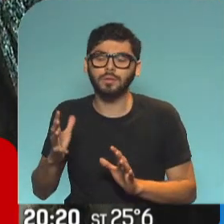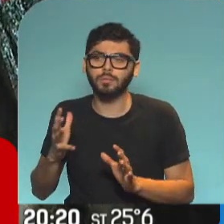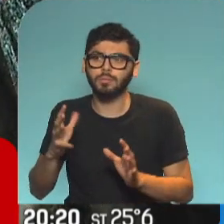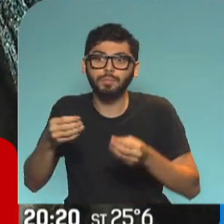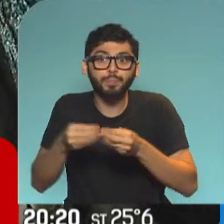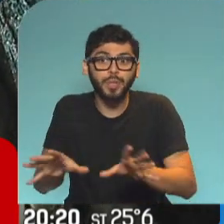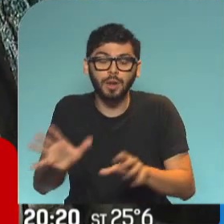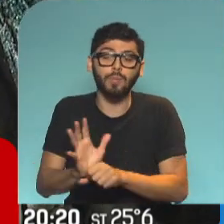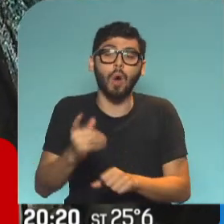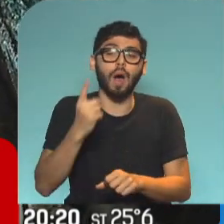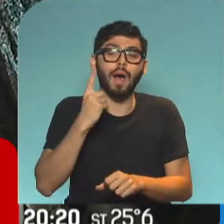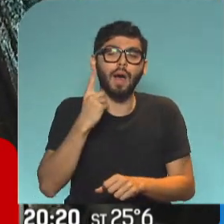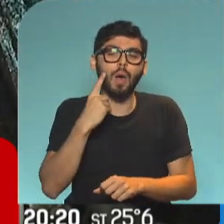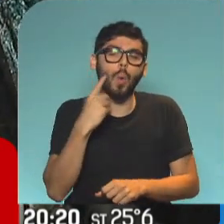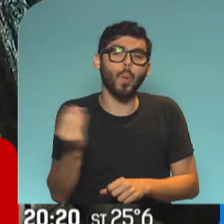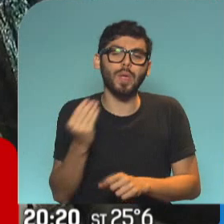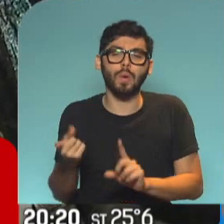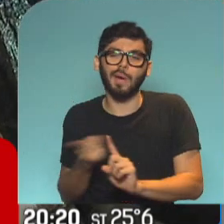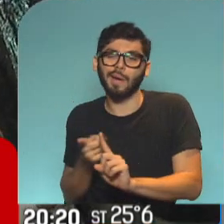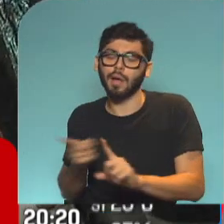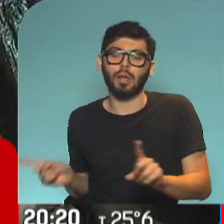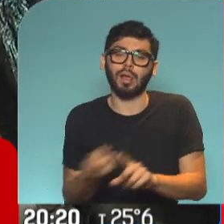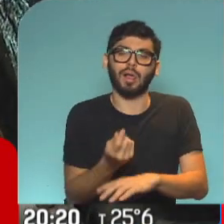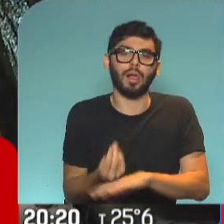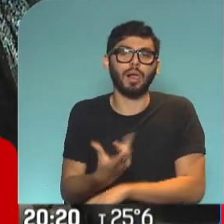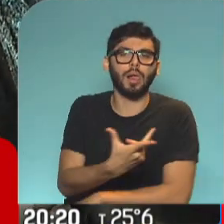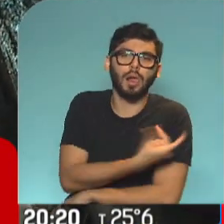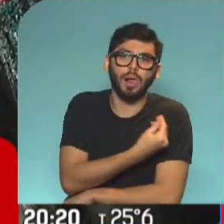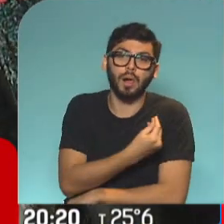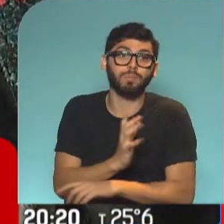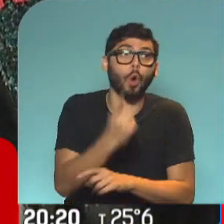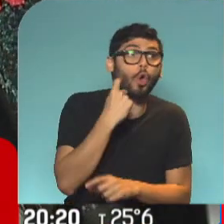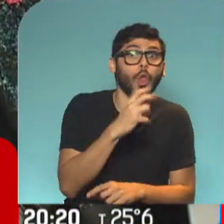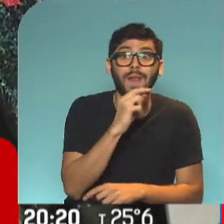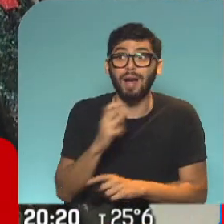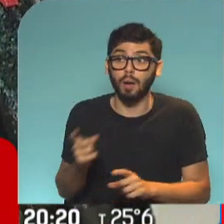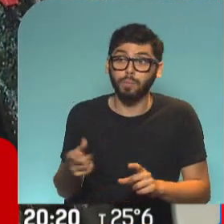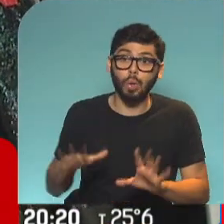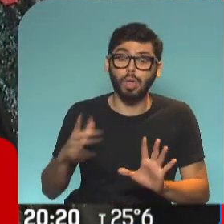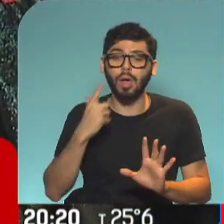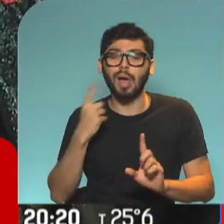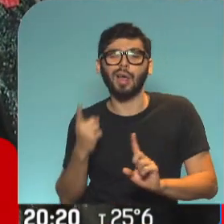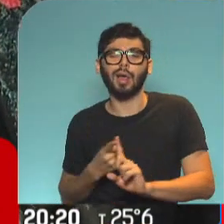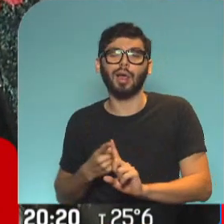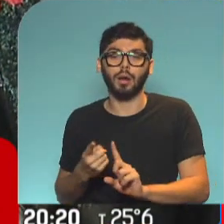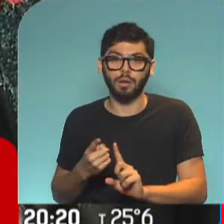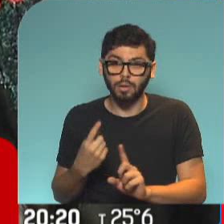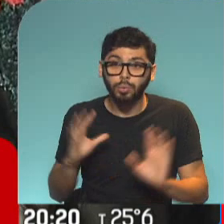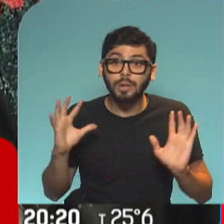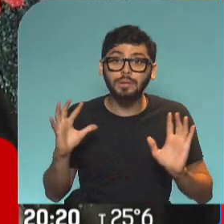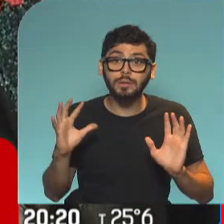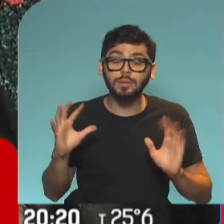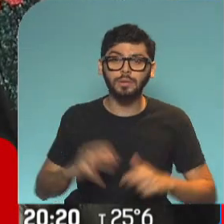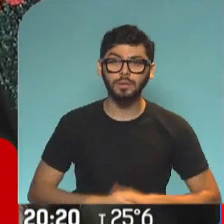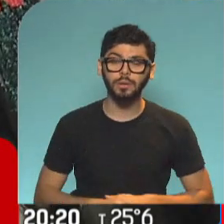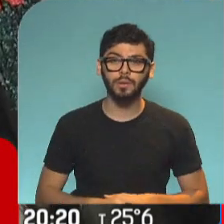ciertos privilegios locales, zonales, si se quiere, respecto de la vacunación? ¿No temen eso? Mire, nosotros partimos de la base